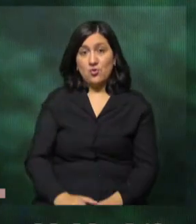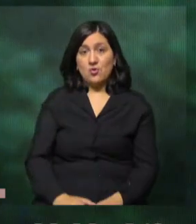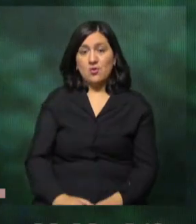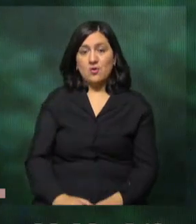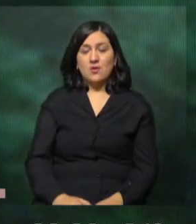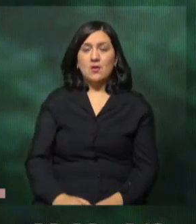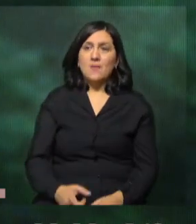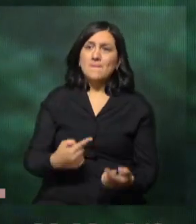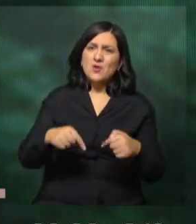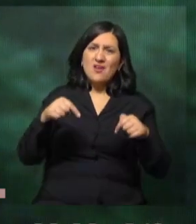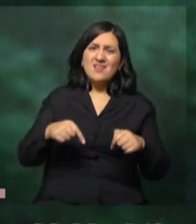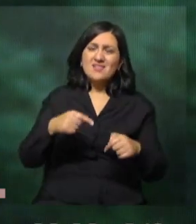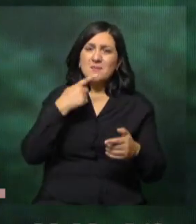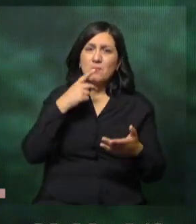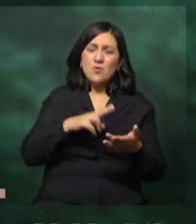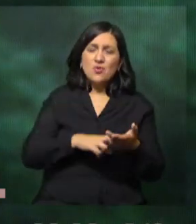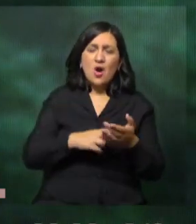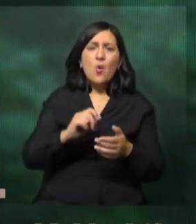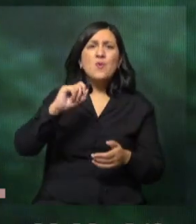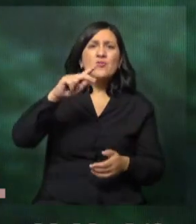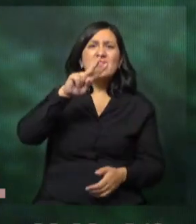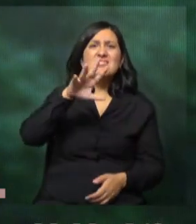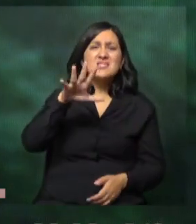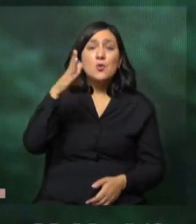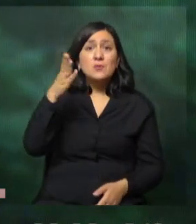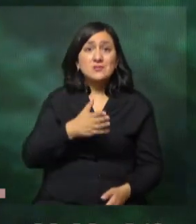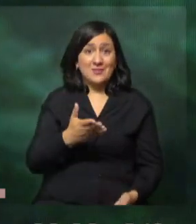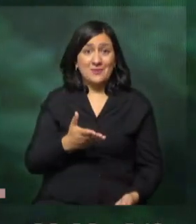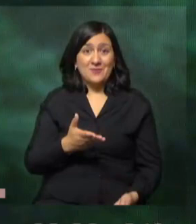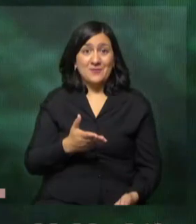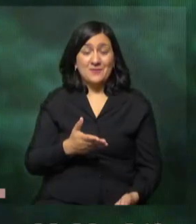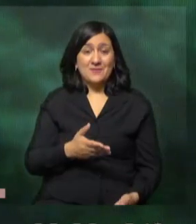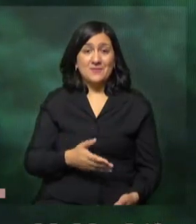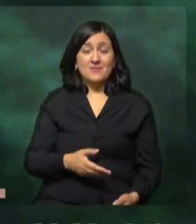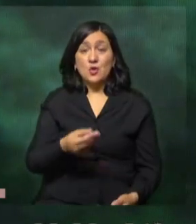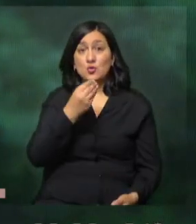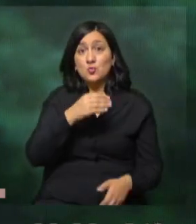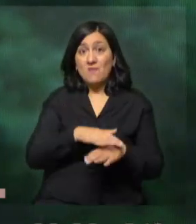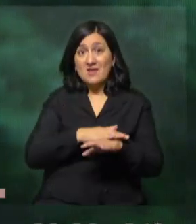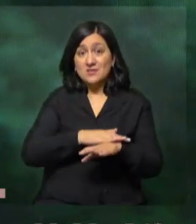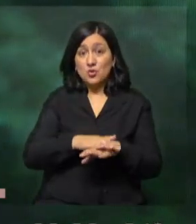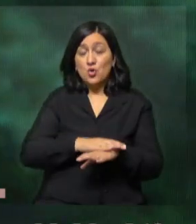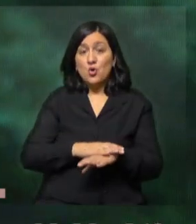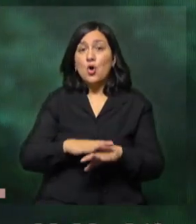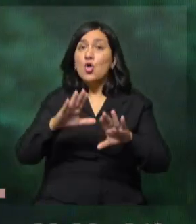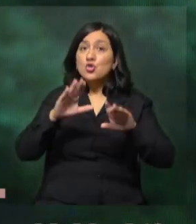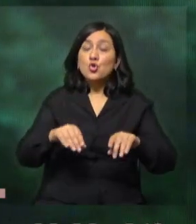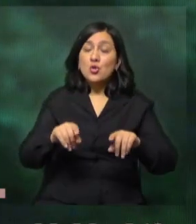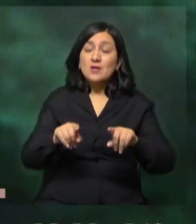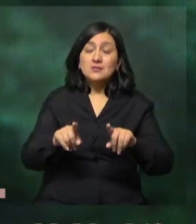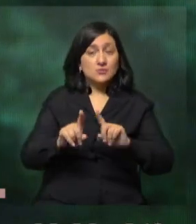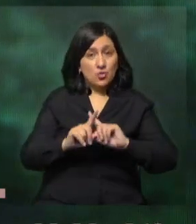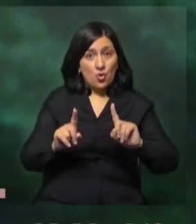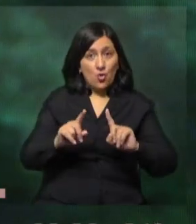Ahora, esta tarifa que estamos hablando aumentó el 25% la tarifa de consumo básico. O sea, no todas las tarifas aumentaron por debajo de la